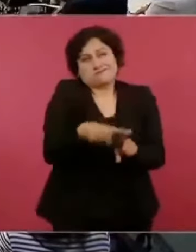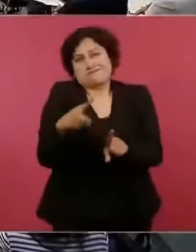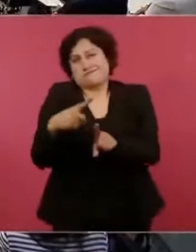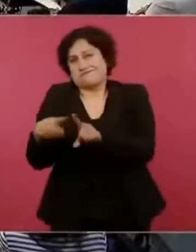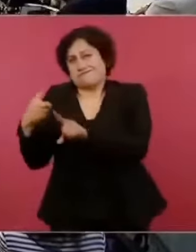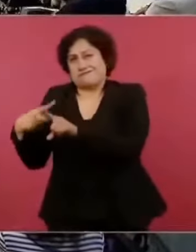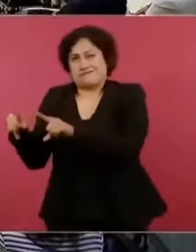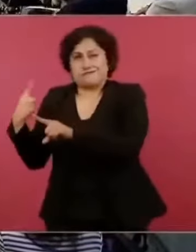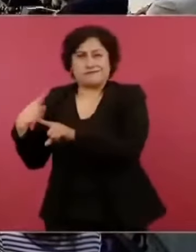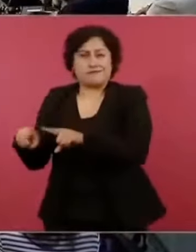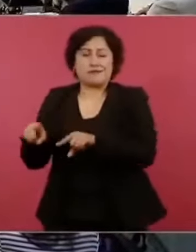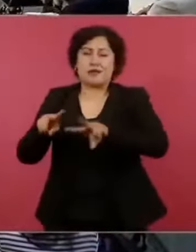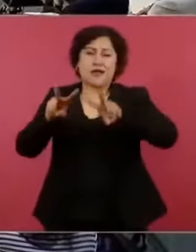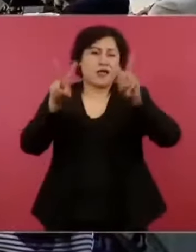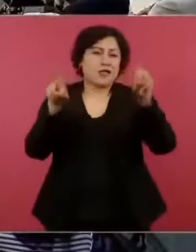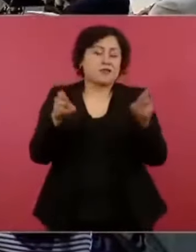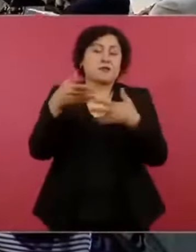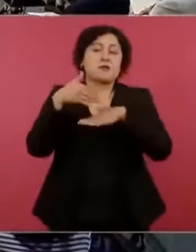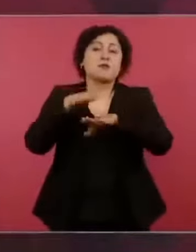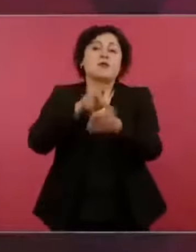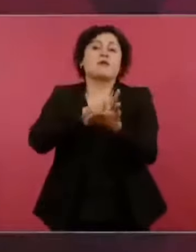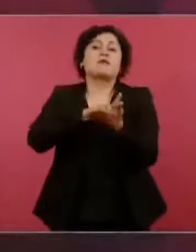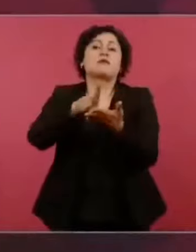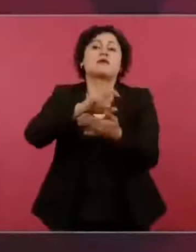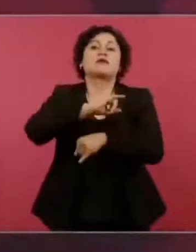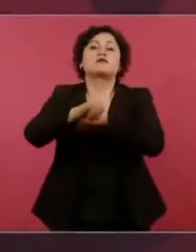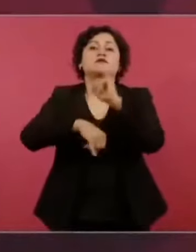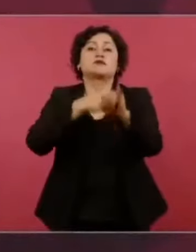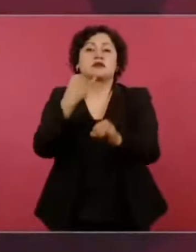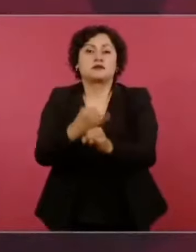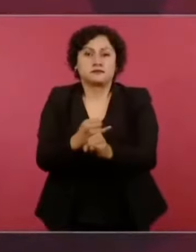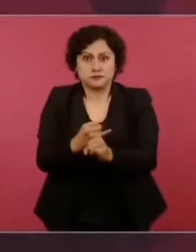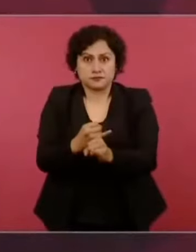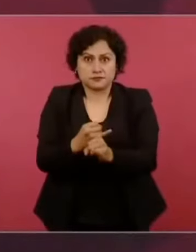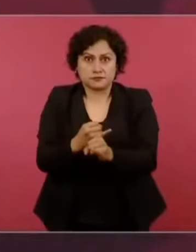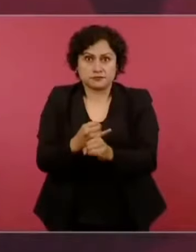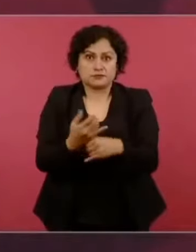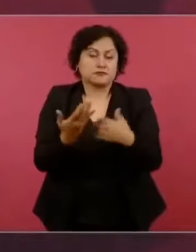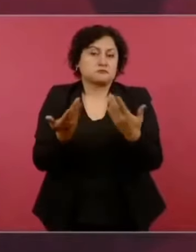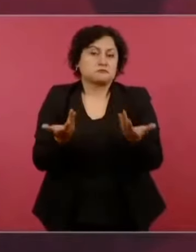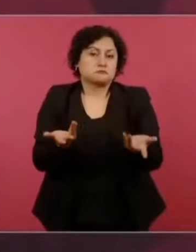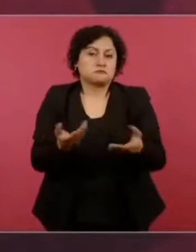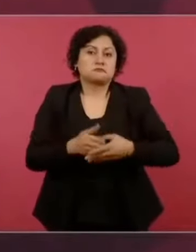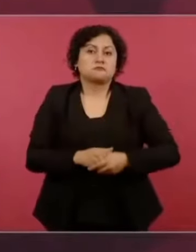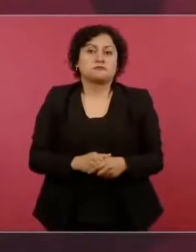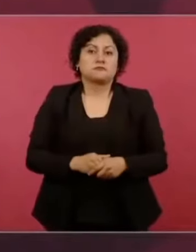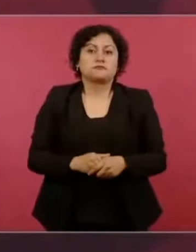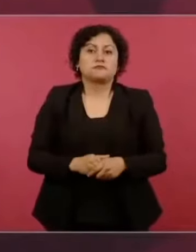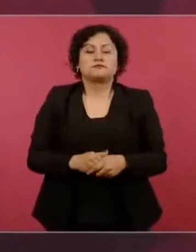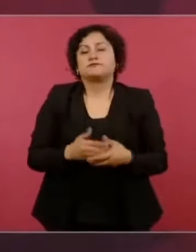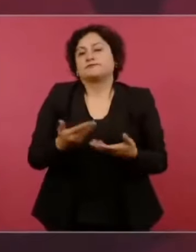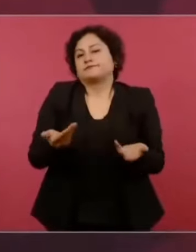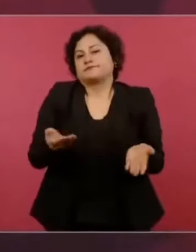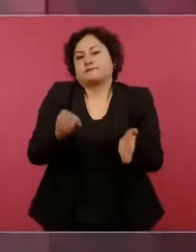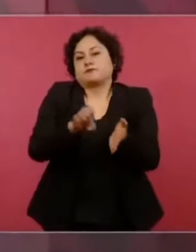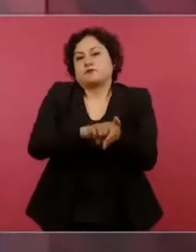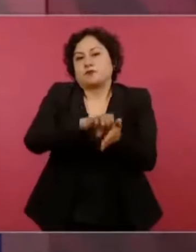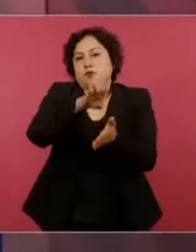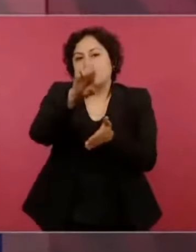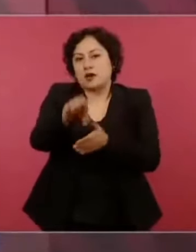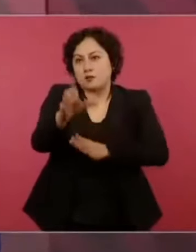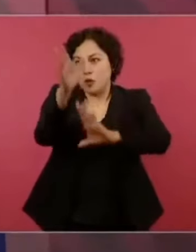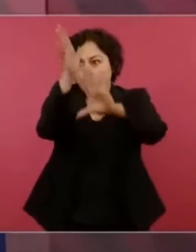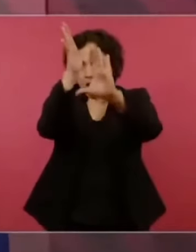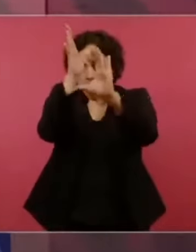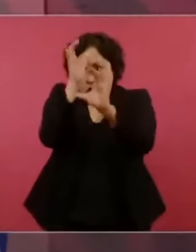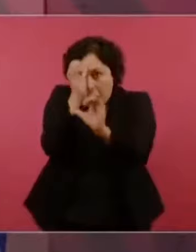el derecho internacional. Si no se cumplen tratados, las